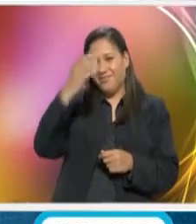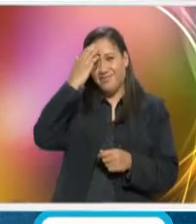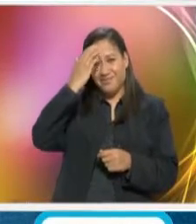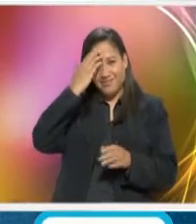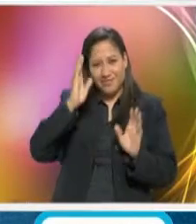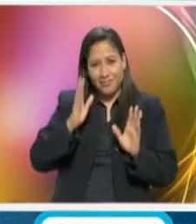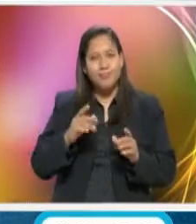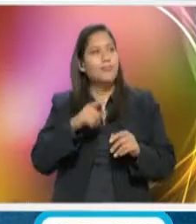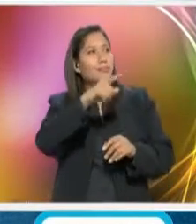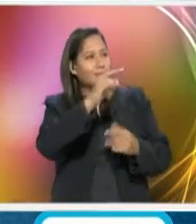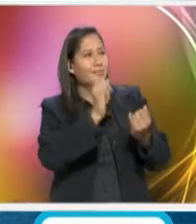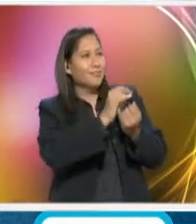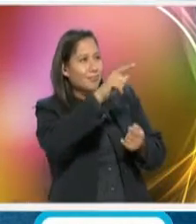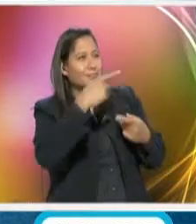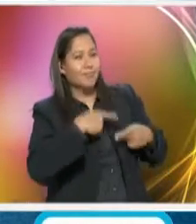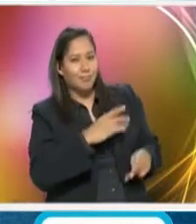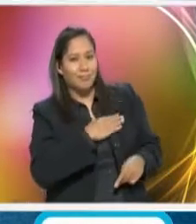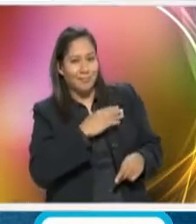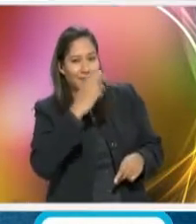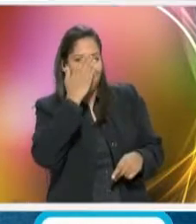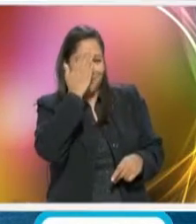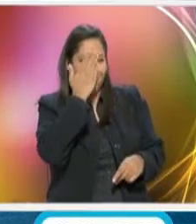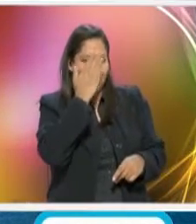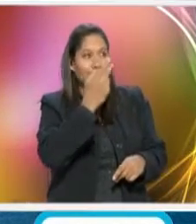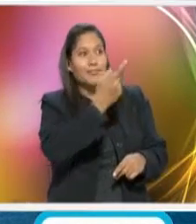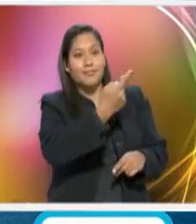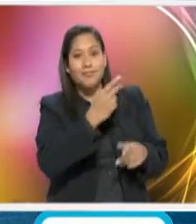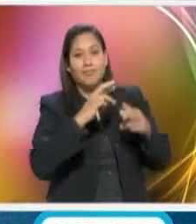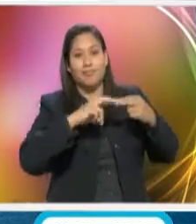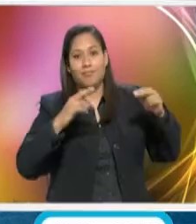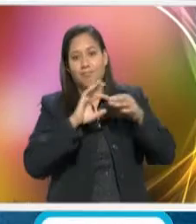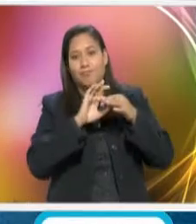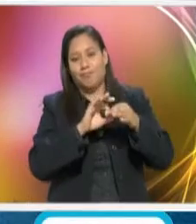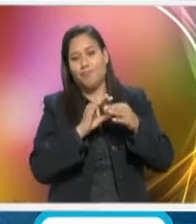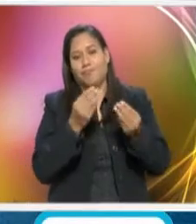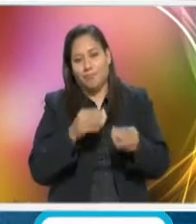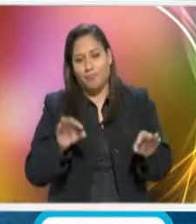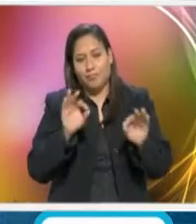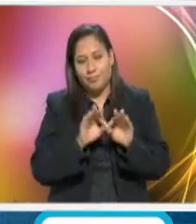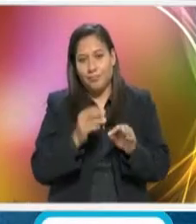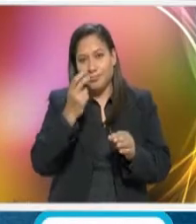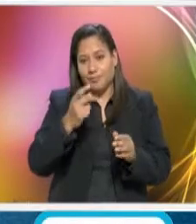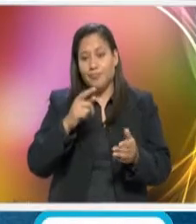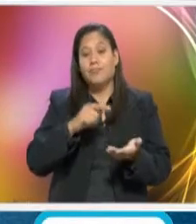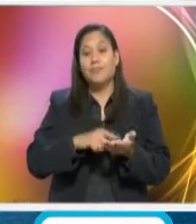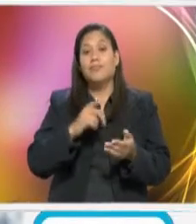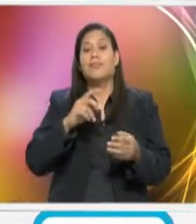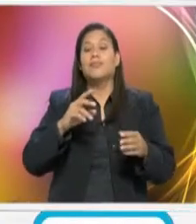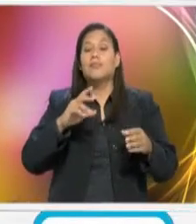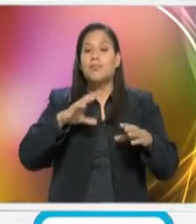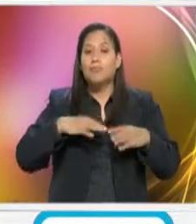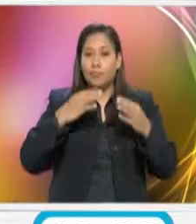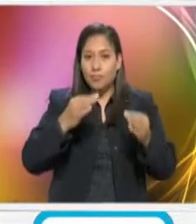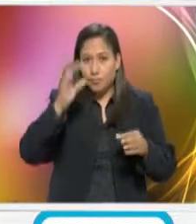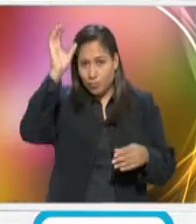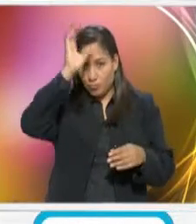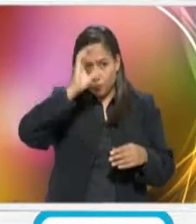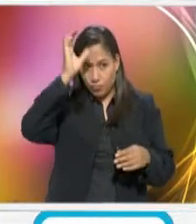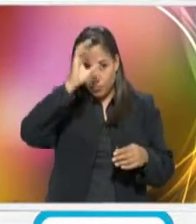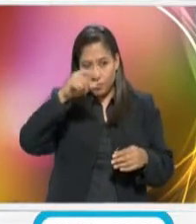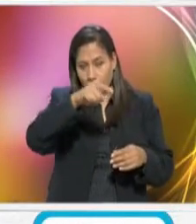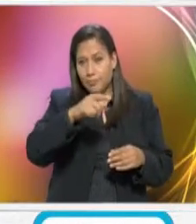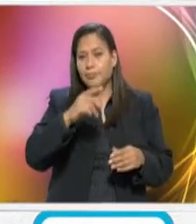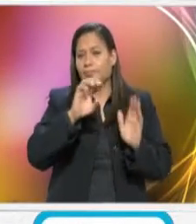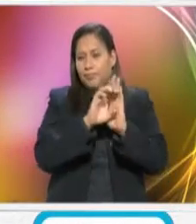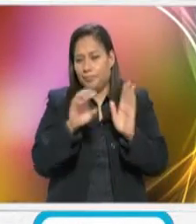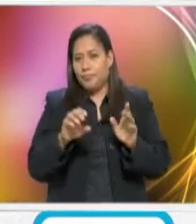clientes y tú conoces a tu marchante. Esa relación es muy importante y la contempla esta declaratoria de patrimonio cultural. Ahí tenemos también, por